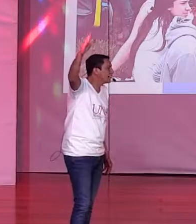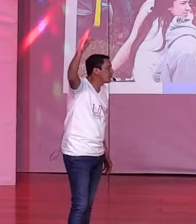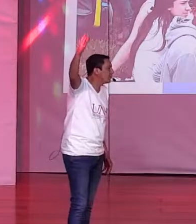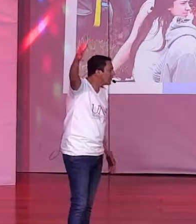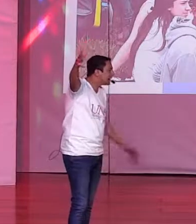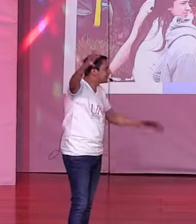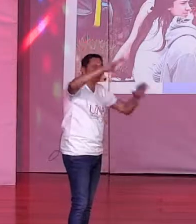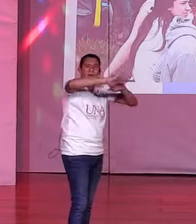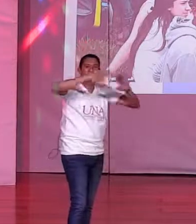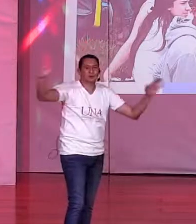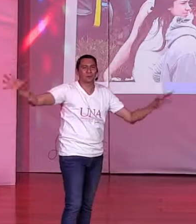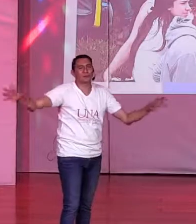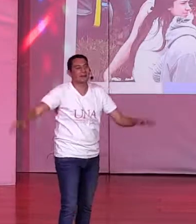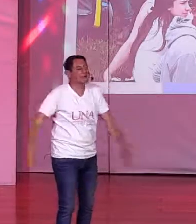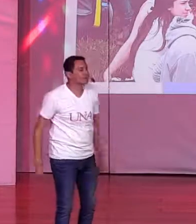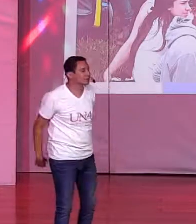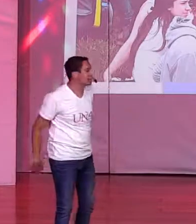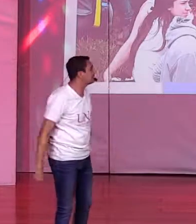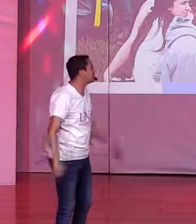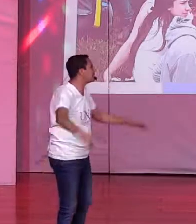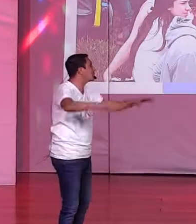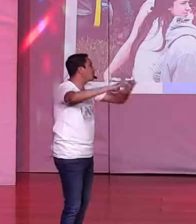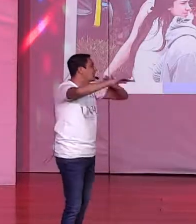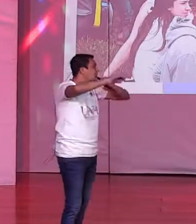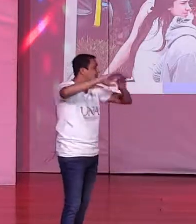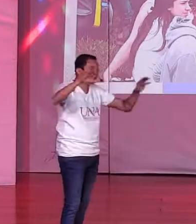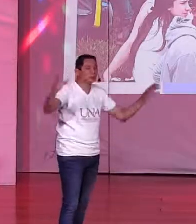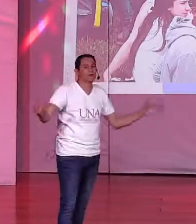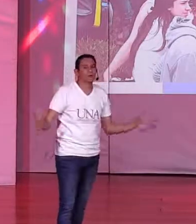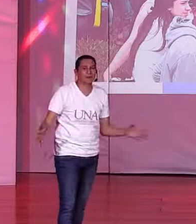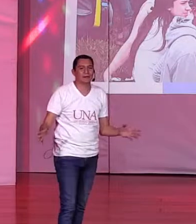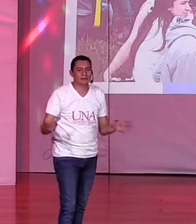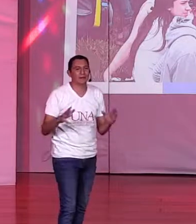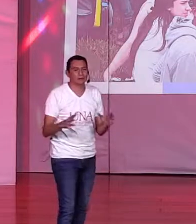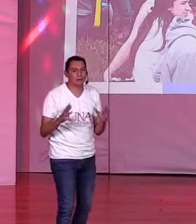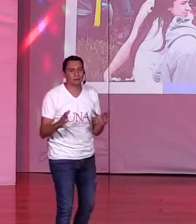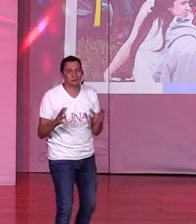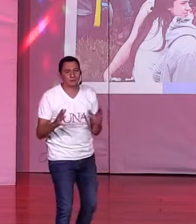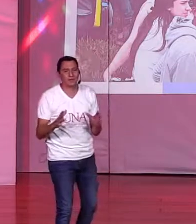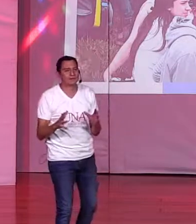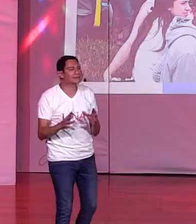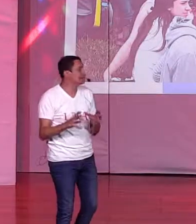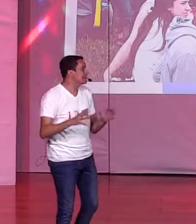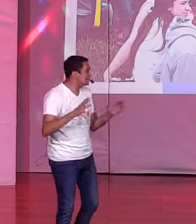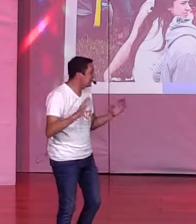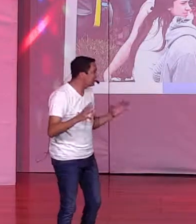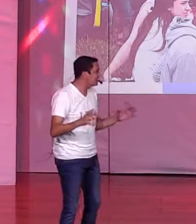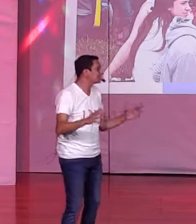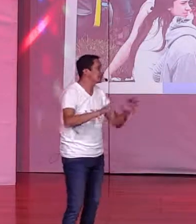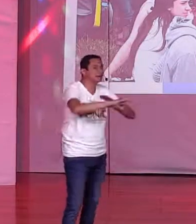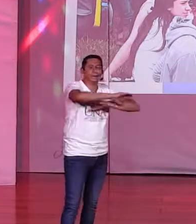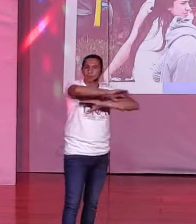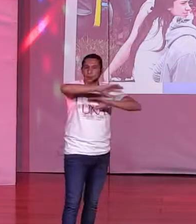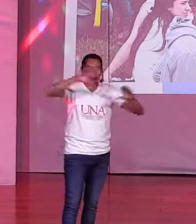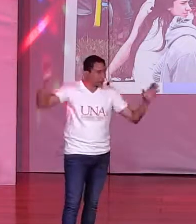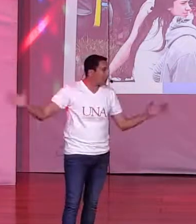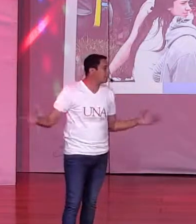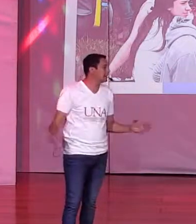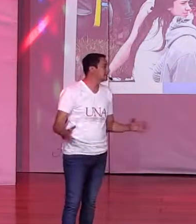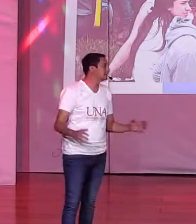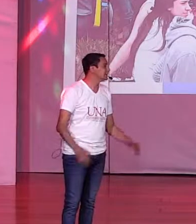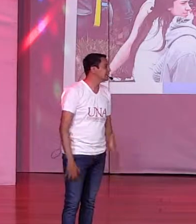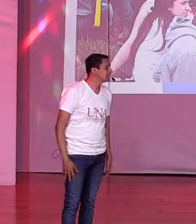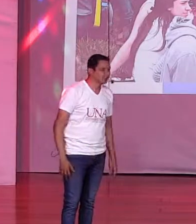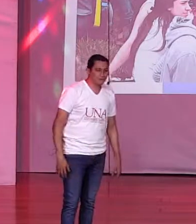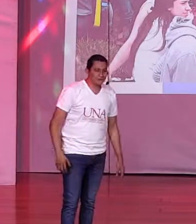Zambito, también a Guabuena, todo eso por allá. O sea, todos los rincones de Costa Rica. Excelente. Que sabemos qué que los estudiantes de la UNA están por todo